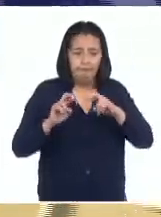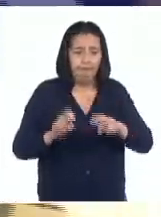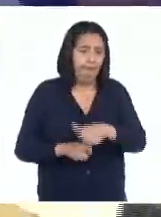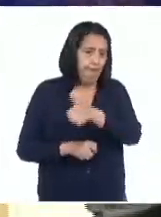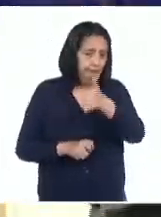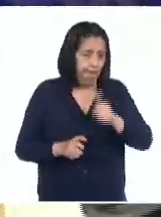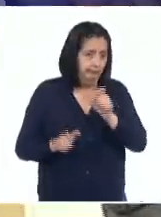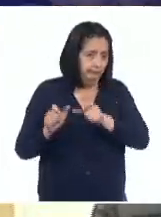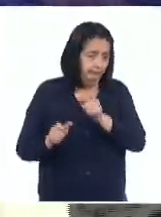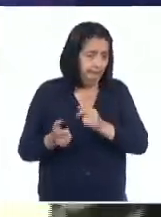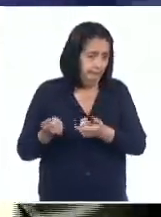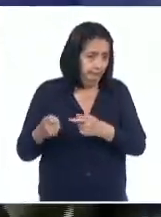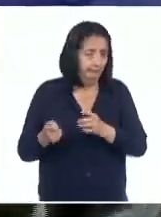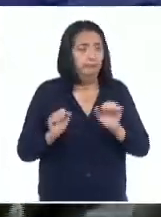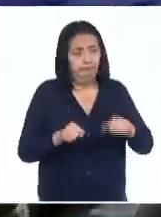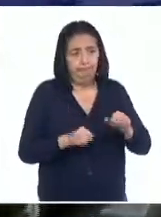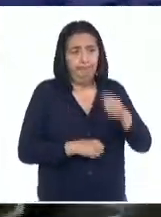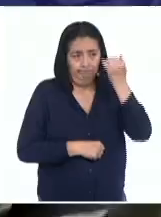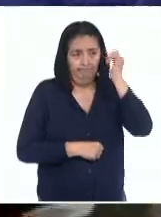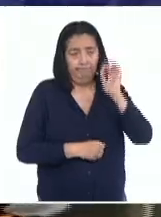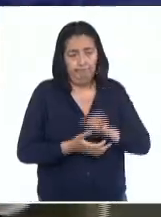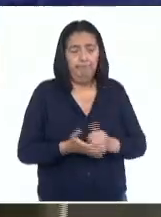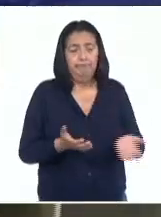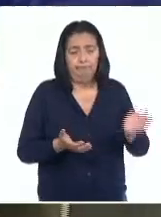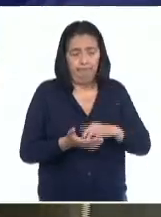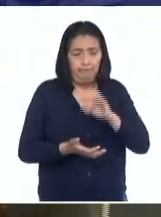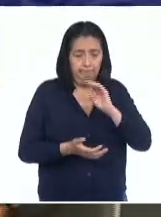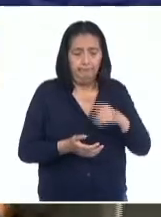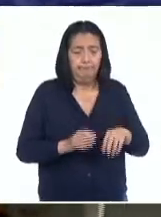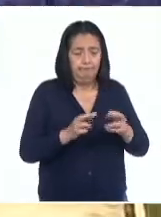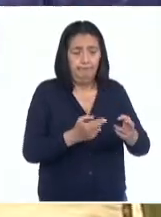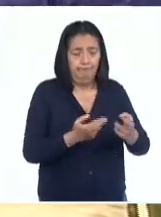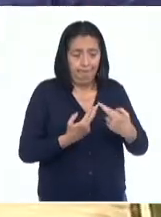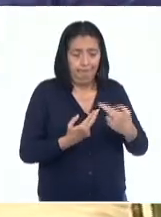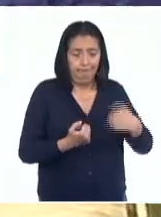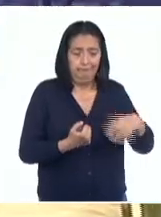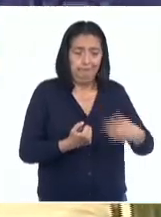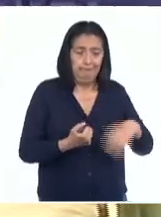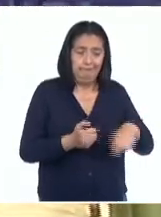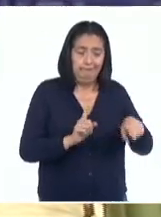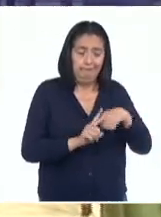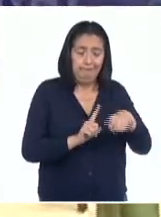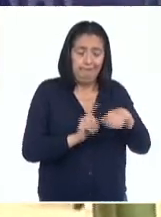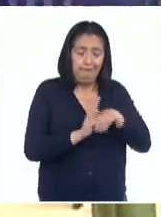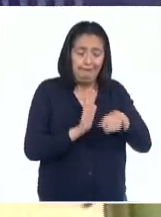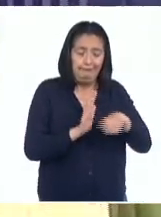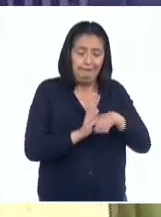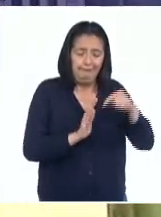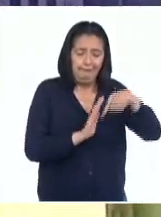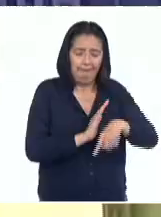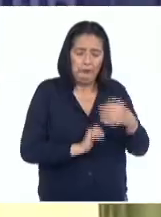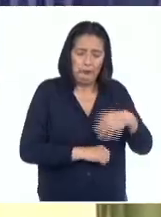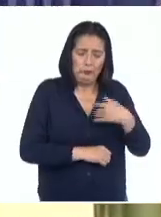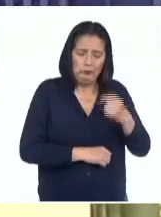más bueno es la idea definitivamente bueno decirlo este resultado tan negativo lleva a repensar ciertas